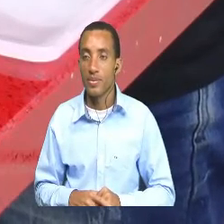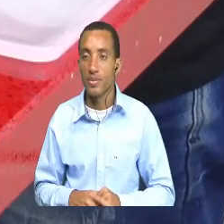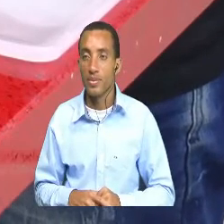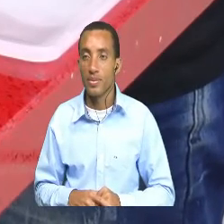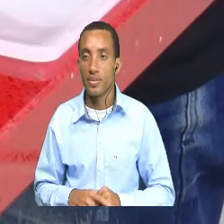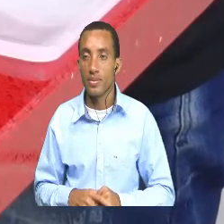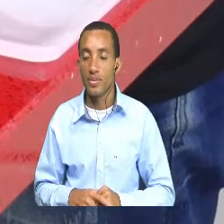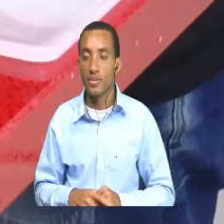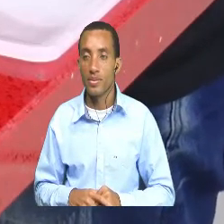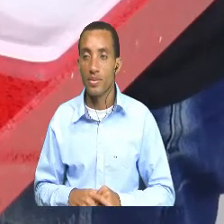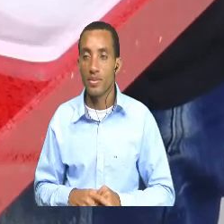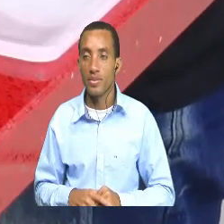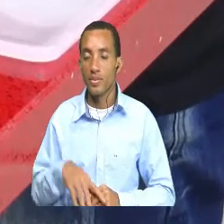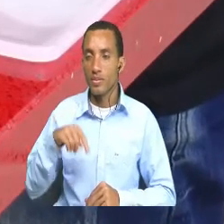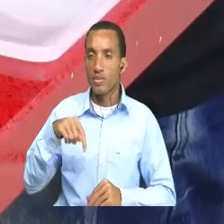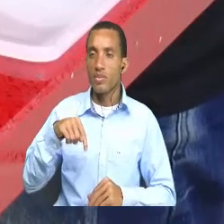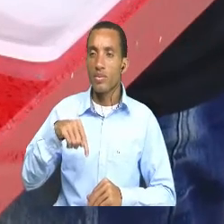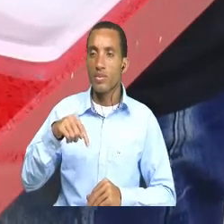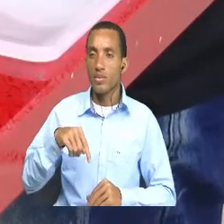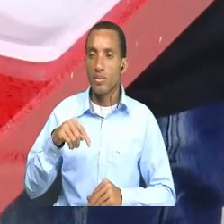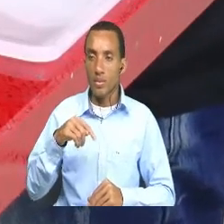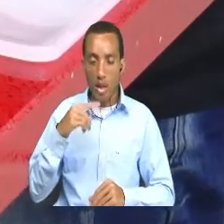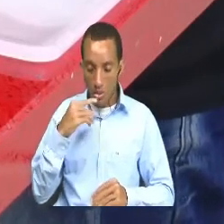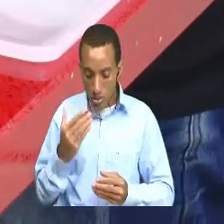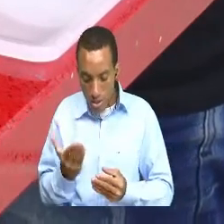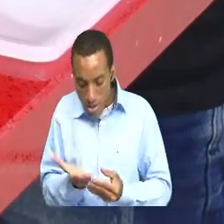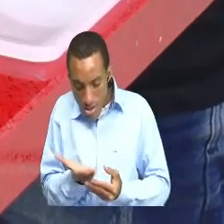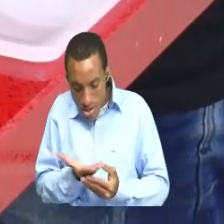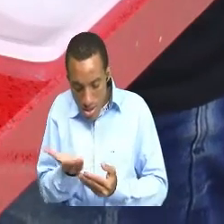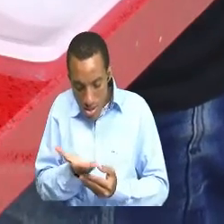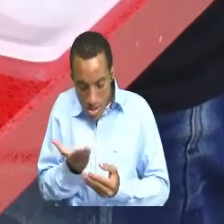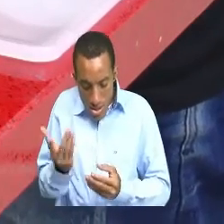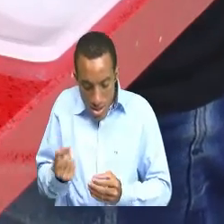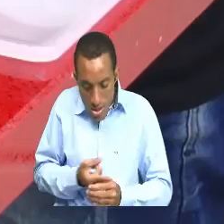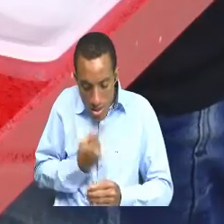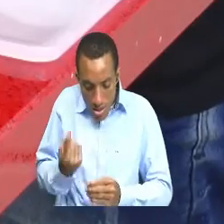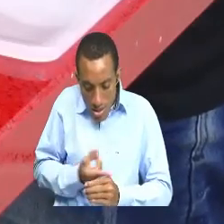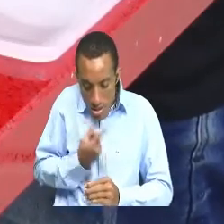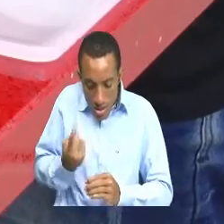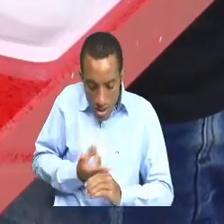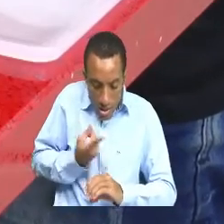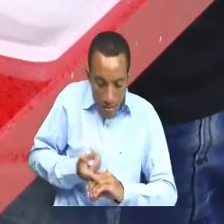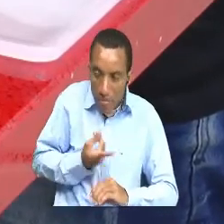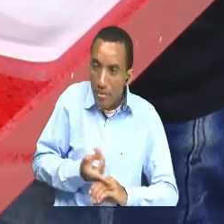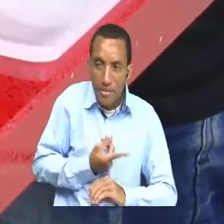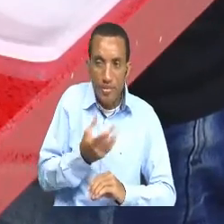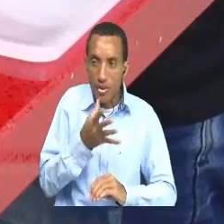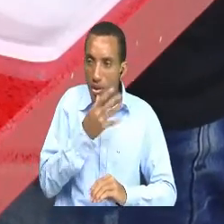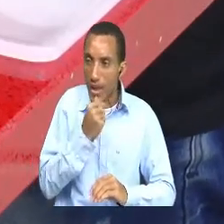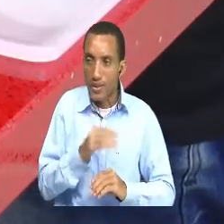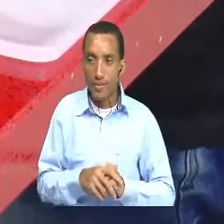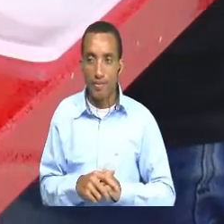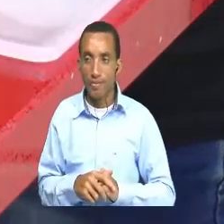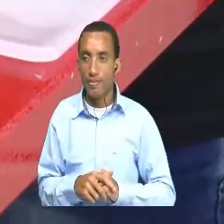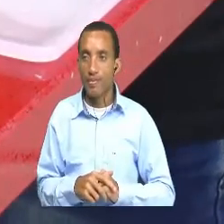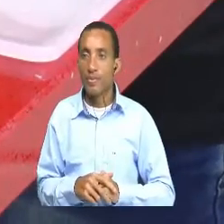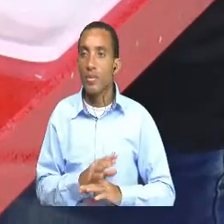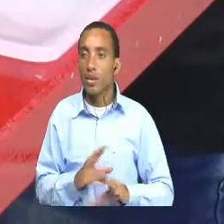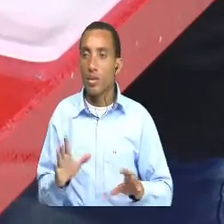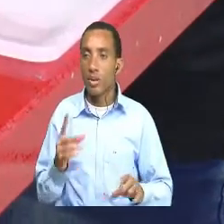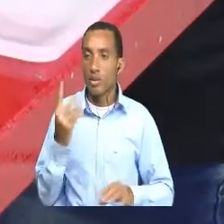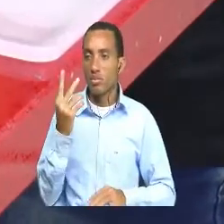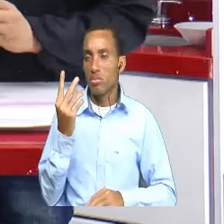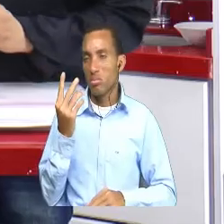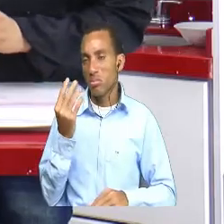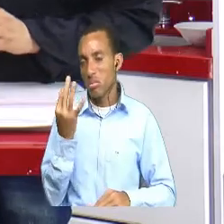en este caso no peleaste tomate sino pele el tomate y claro les voy a llevarlo solamente a utilizar 34